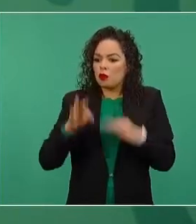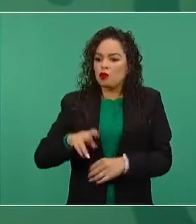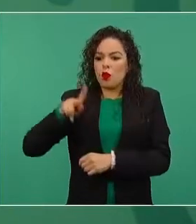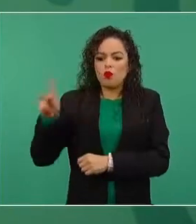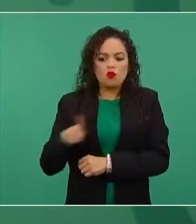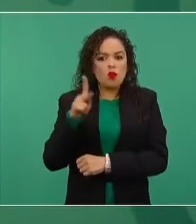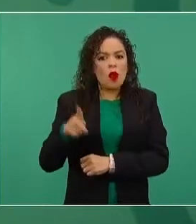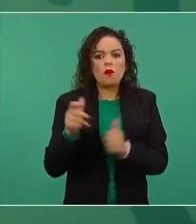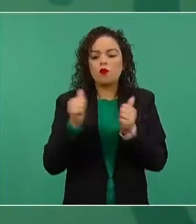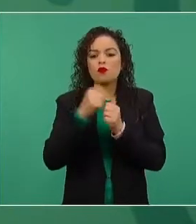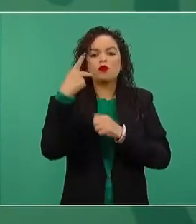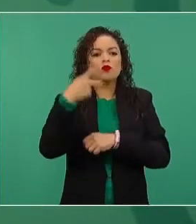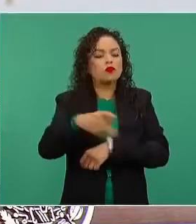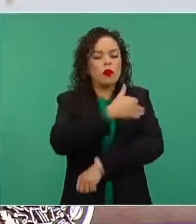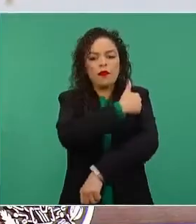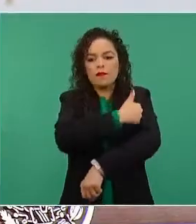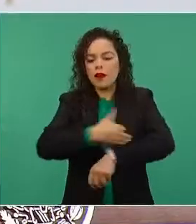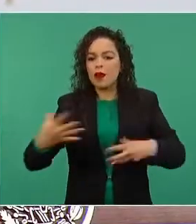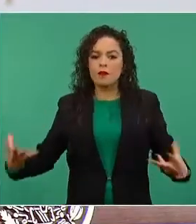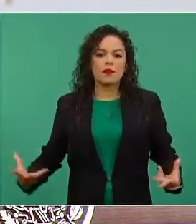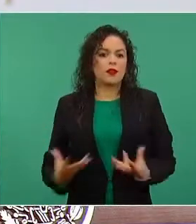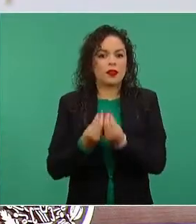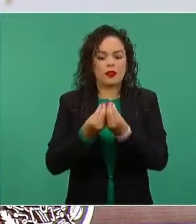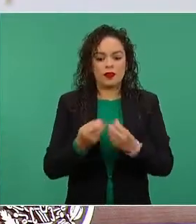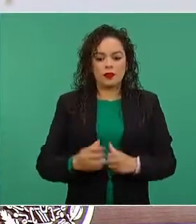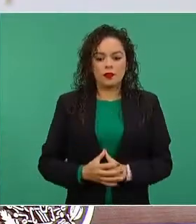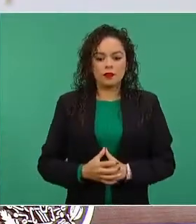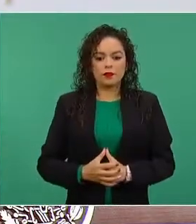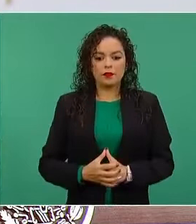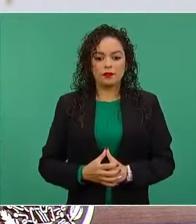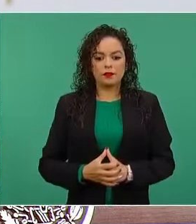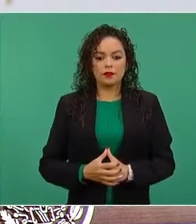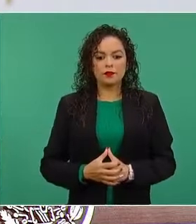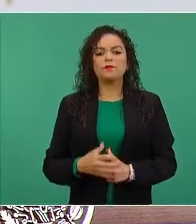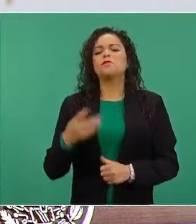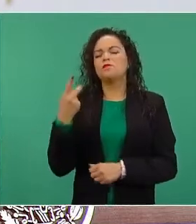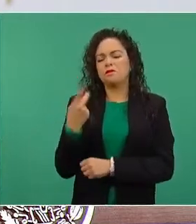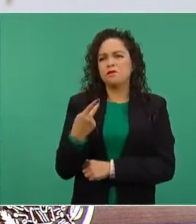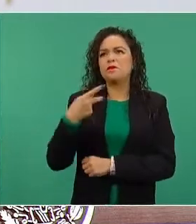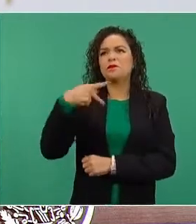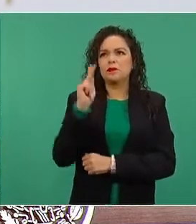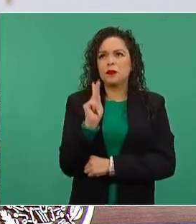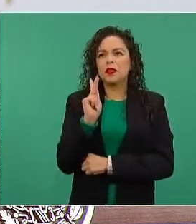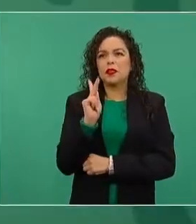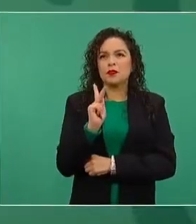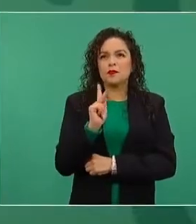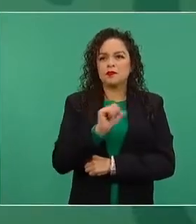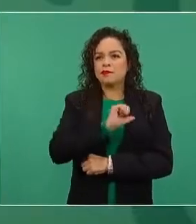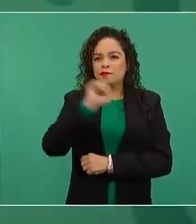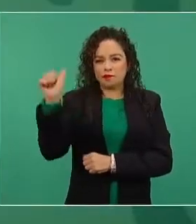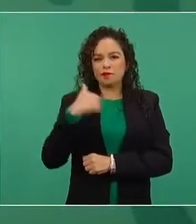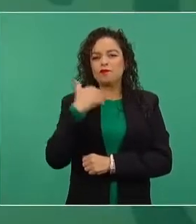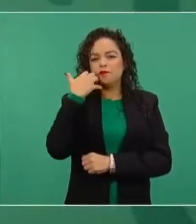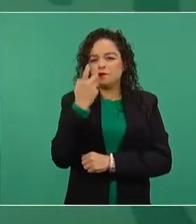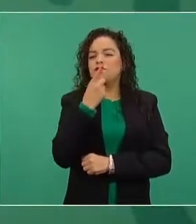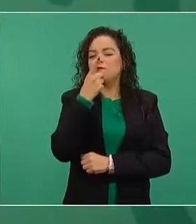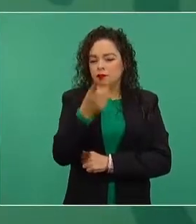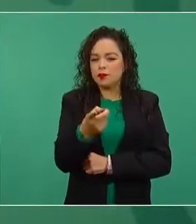con su familia. Pero hay otra cosa que quiero también plantear, que lo